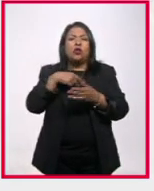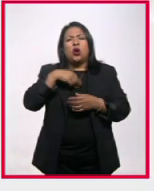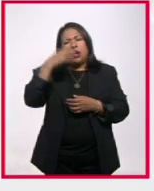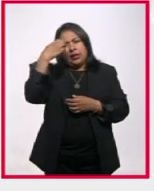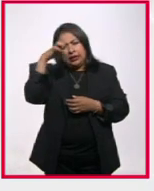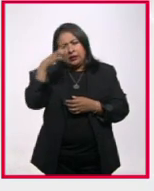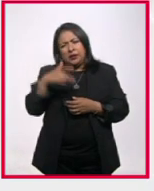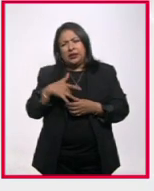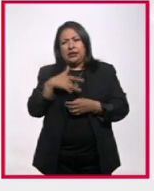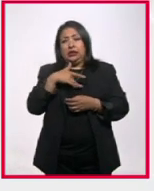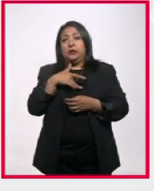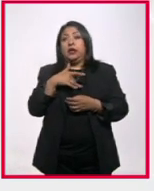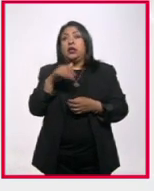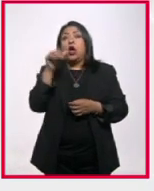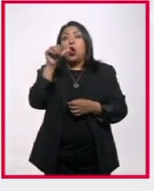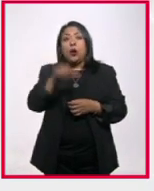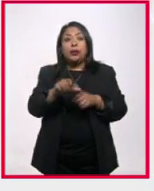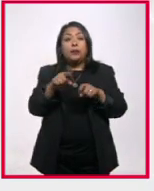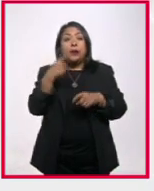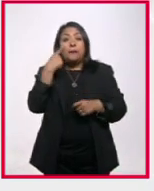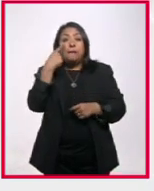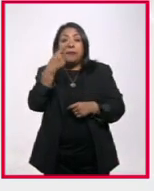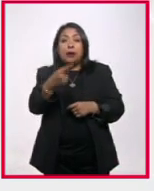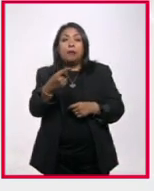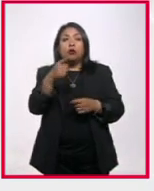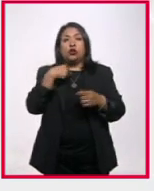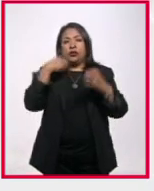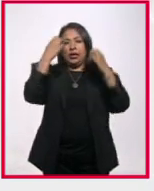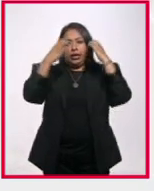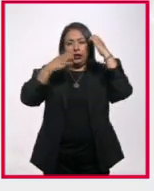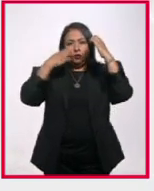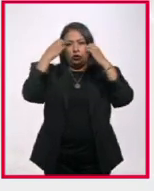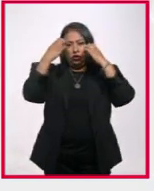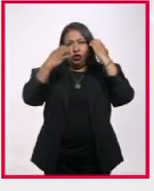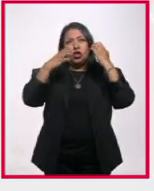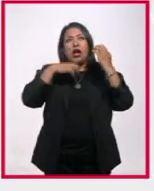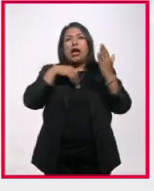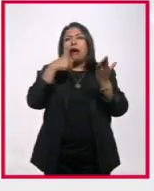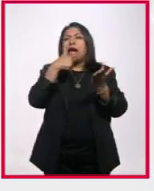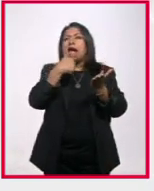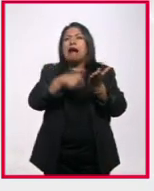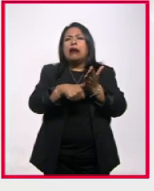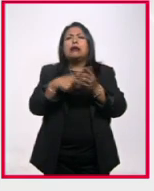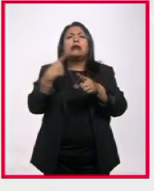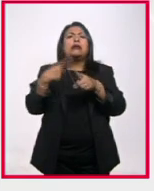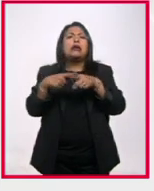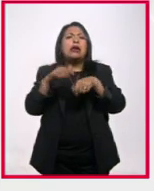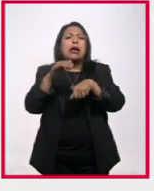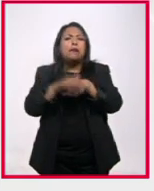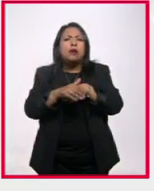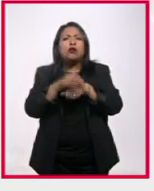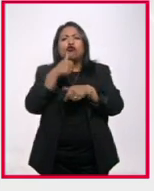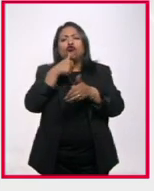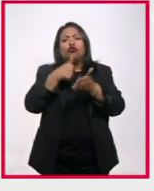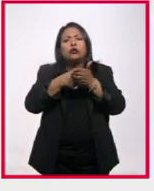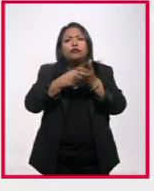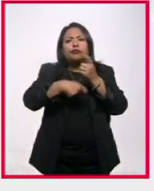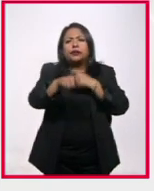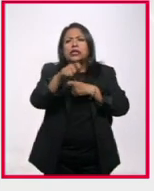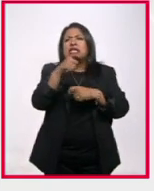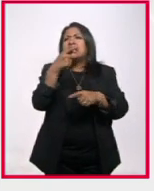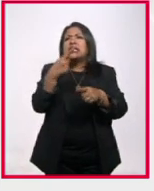esa sensibilidad que ahora también se ve reflejada en esta exposición con sus cartas. ¿Quién eran los amigos? ¿A quién escribía Luis Buñuel? Y cuál